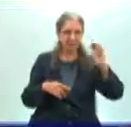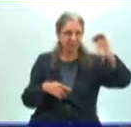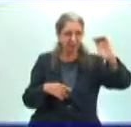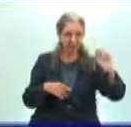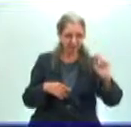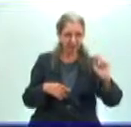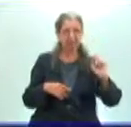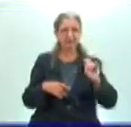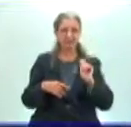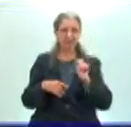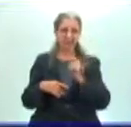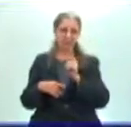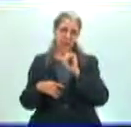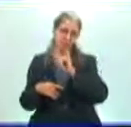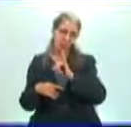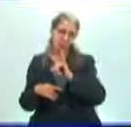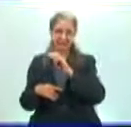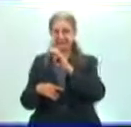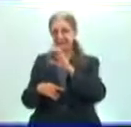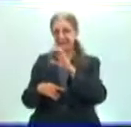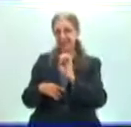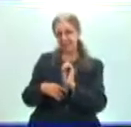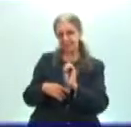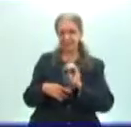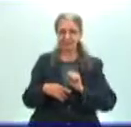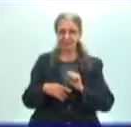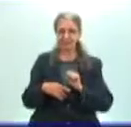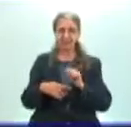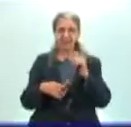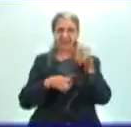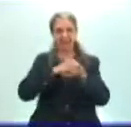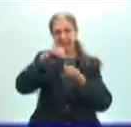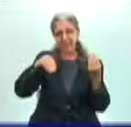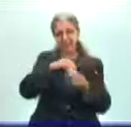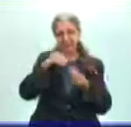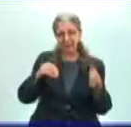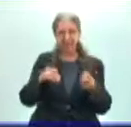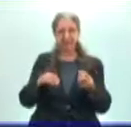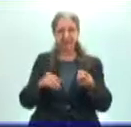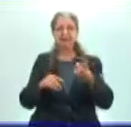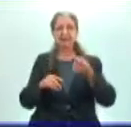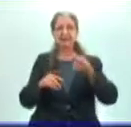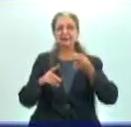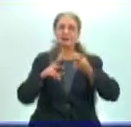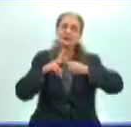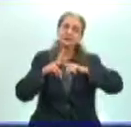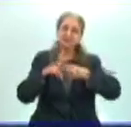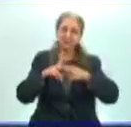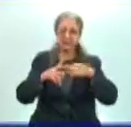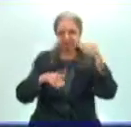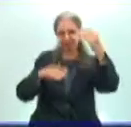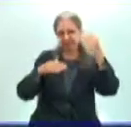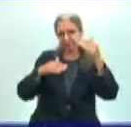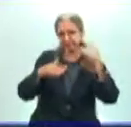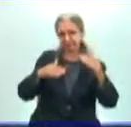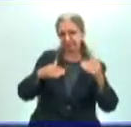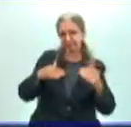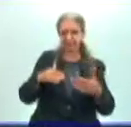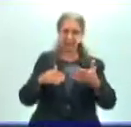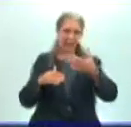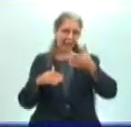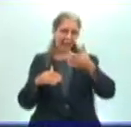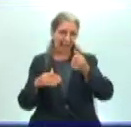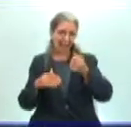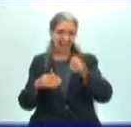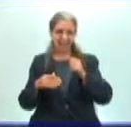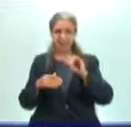y reemplazar por los datos que conocemos. Luego vamos resolviendo y obtenemos la medida del lado A, despejándola como se ve en